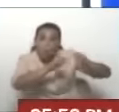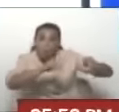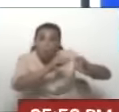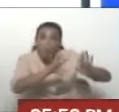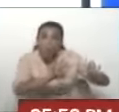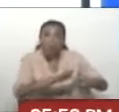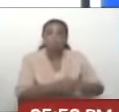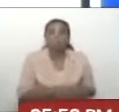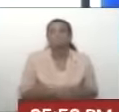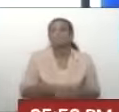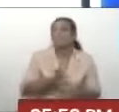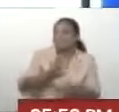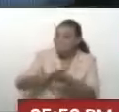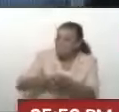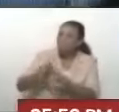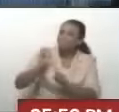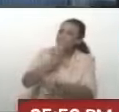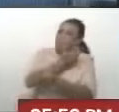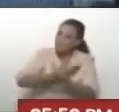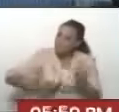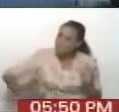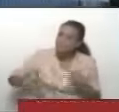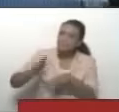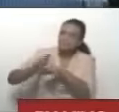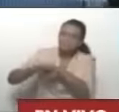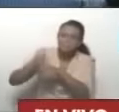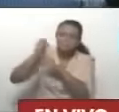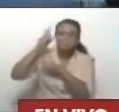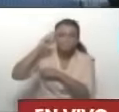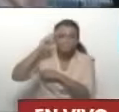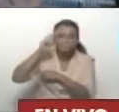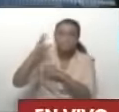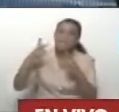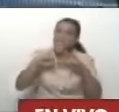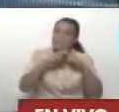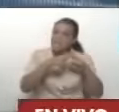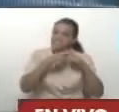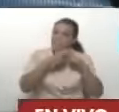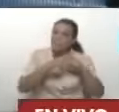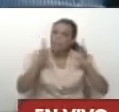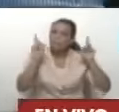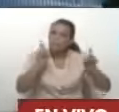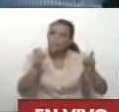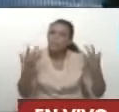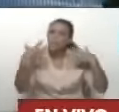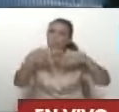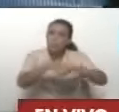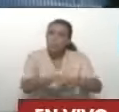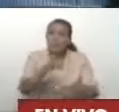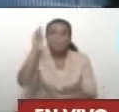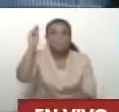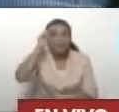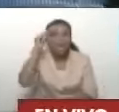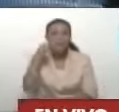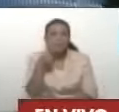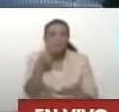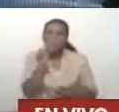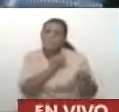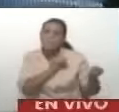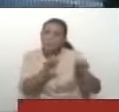Sí, presidente, inclusive nosotros estamos en talleres de formación inclusive del docente